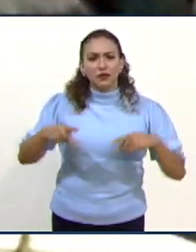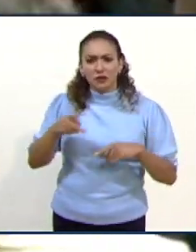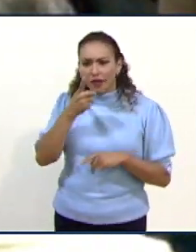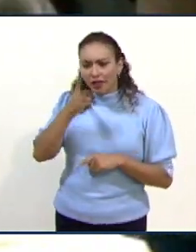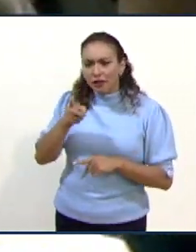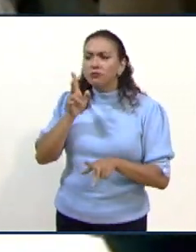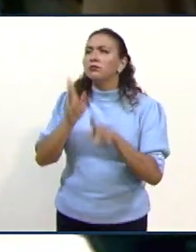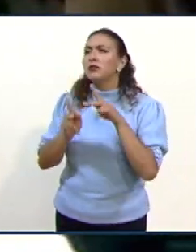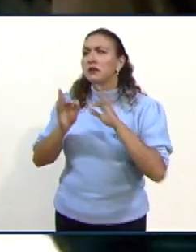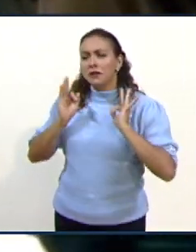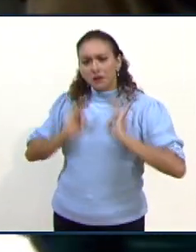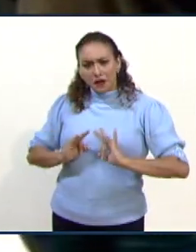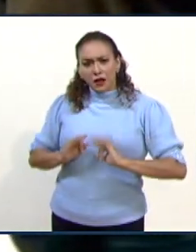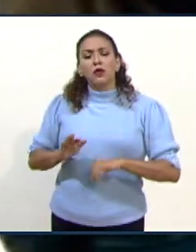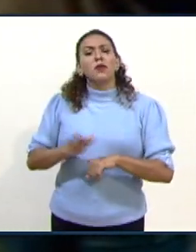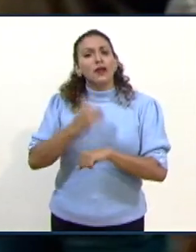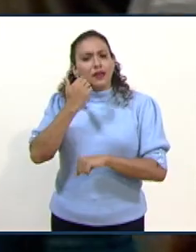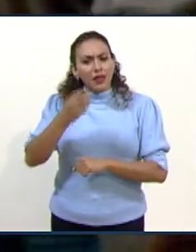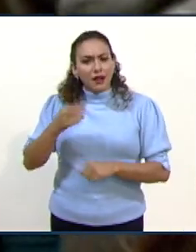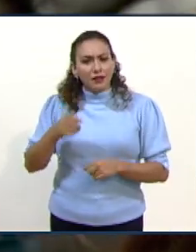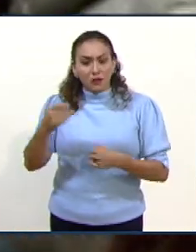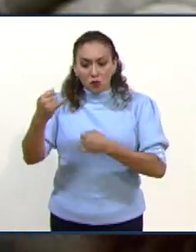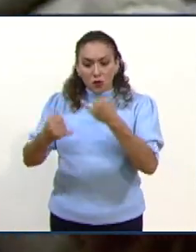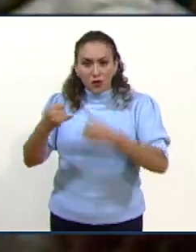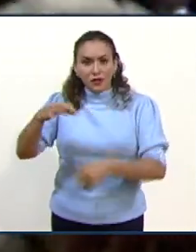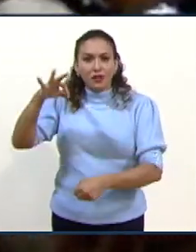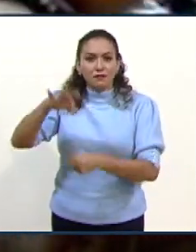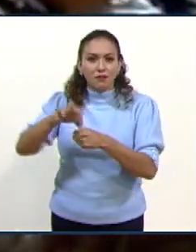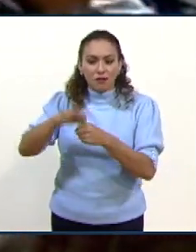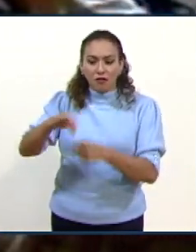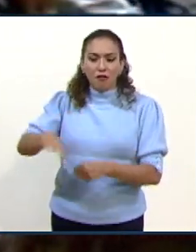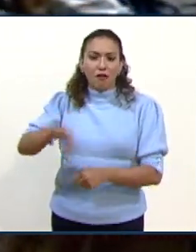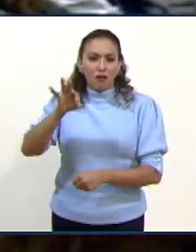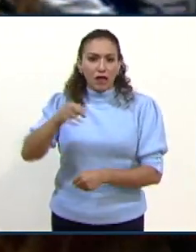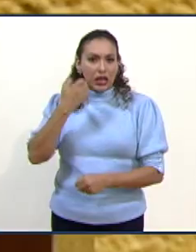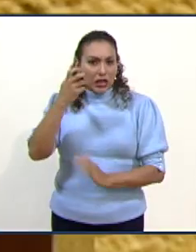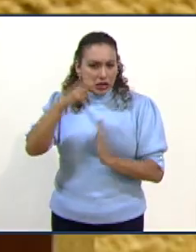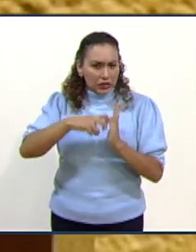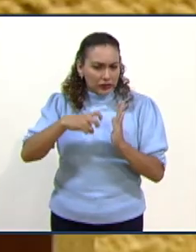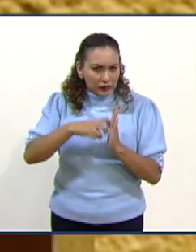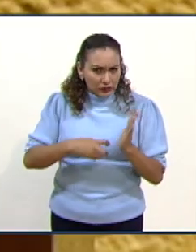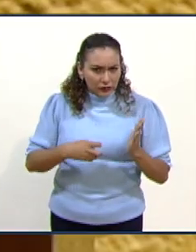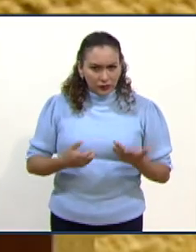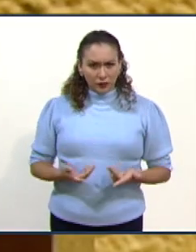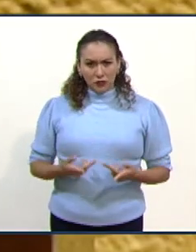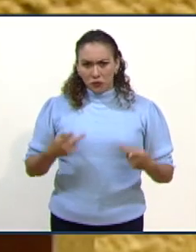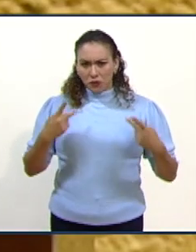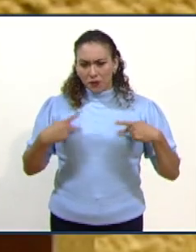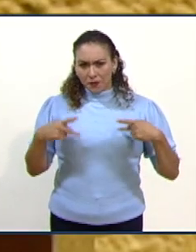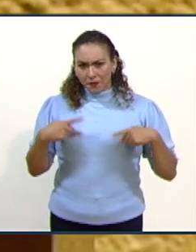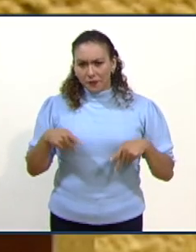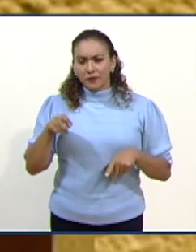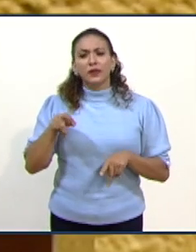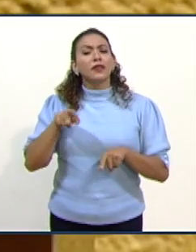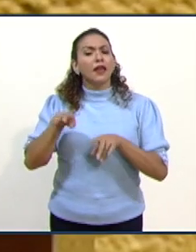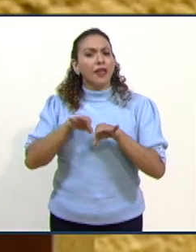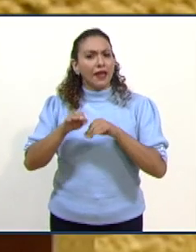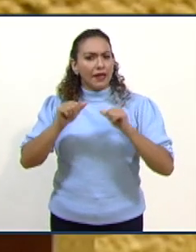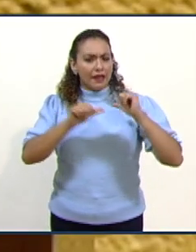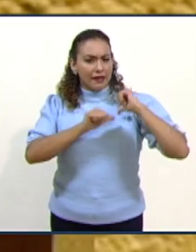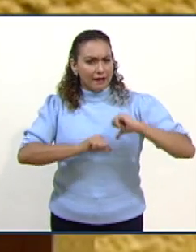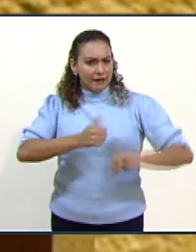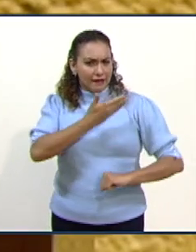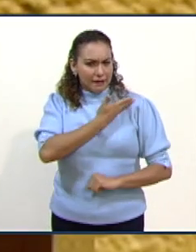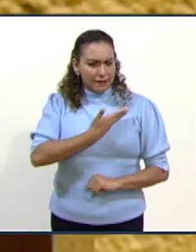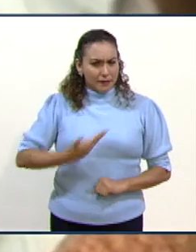se propone la elección de juzgadores por voto popular. Señalaron que la justicia no puede partir de una promesa de campaña, sino